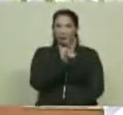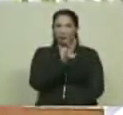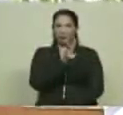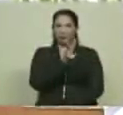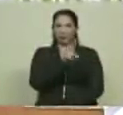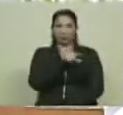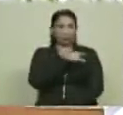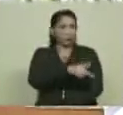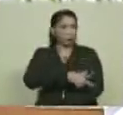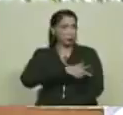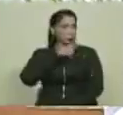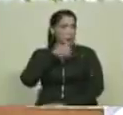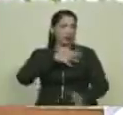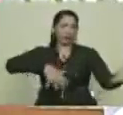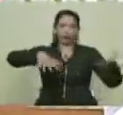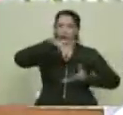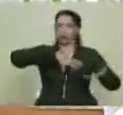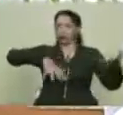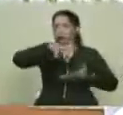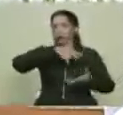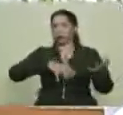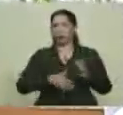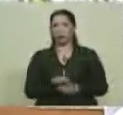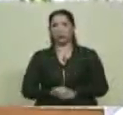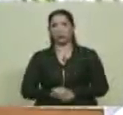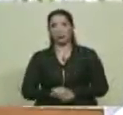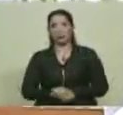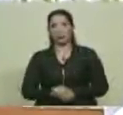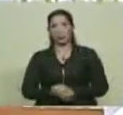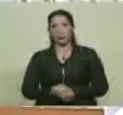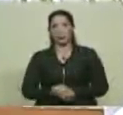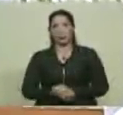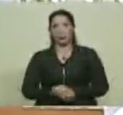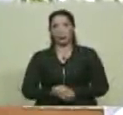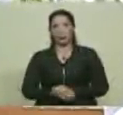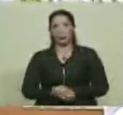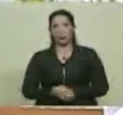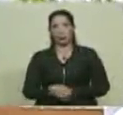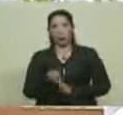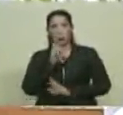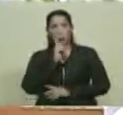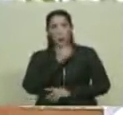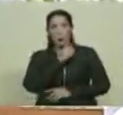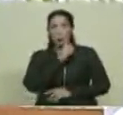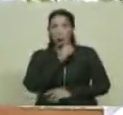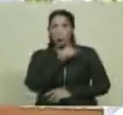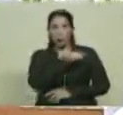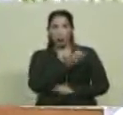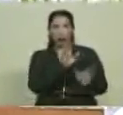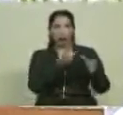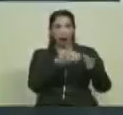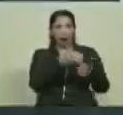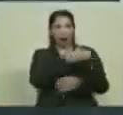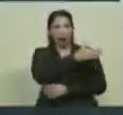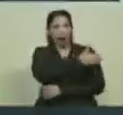apogeo, en plena conspiración de lo que ellos llamaron la